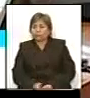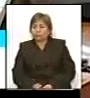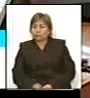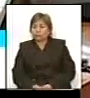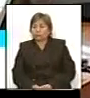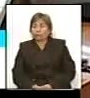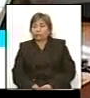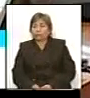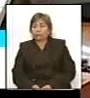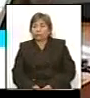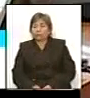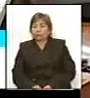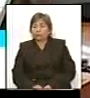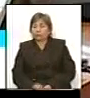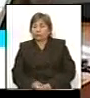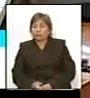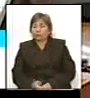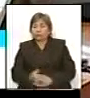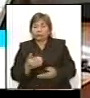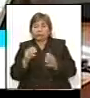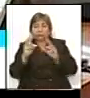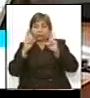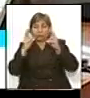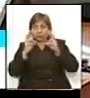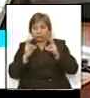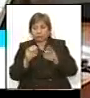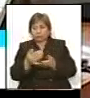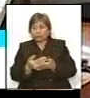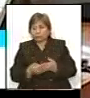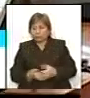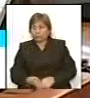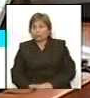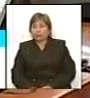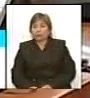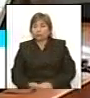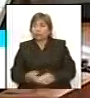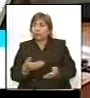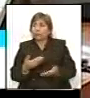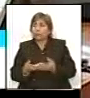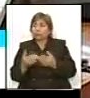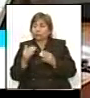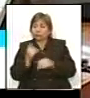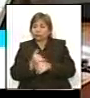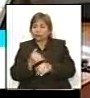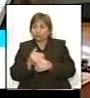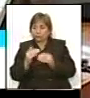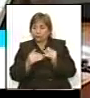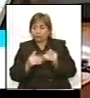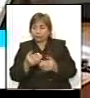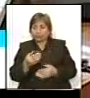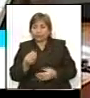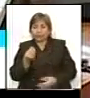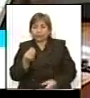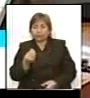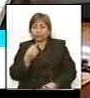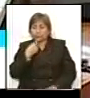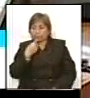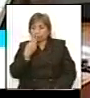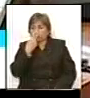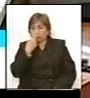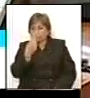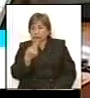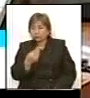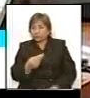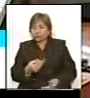de habilitación de los titulares de estos inmuebles, para llamarlo de una manera. ¿Por qué? Porque si ustedes ven, en